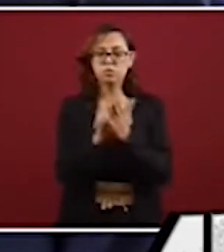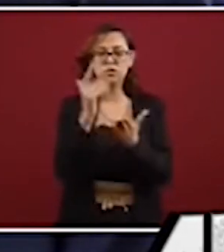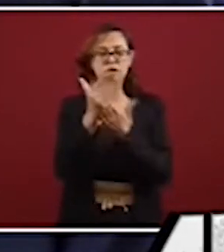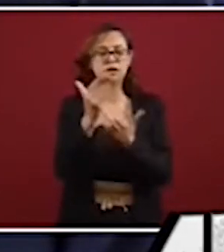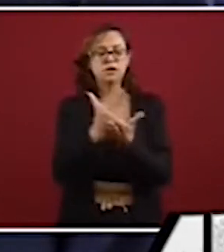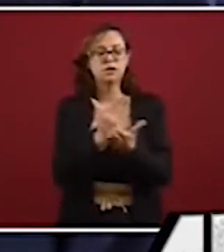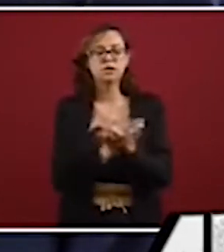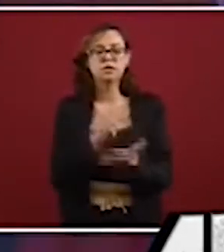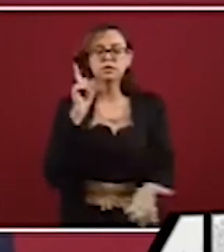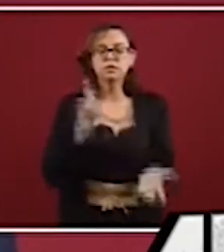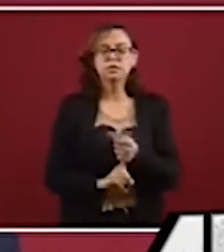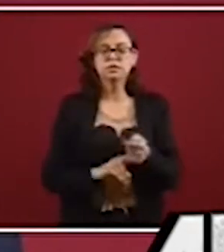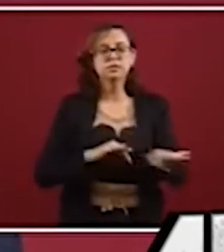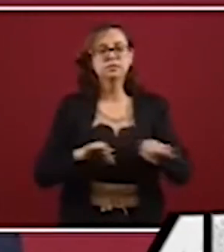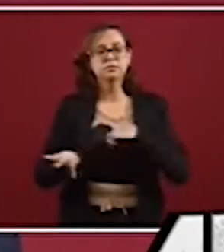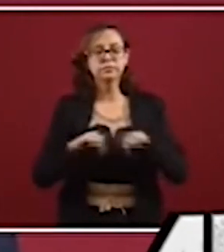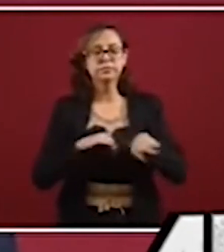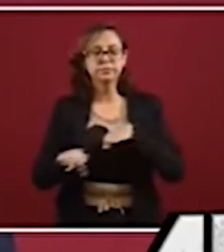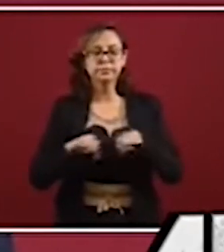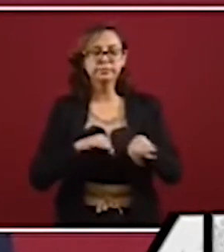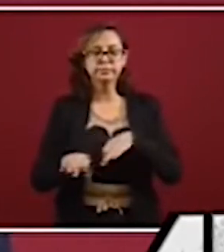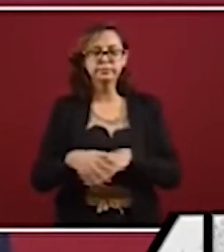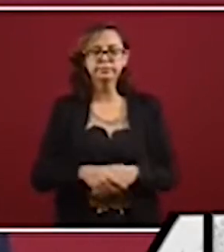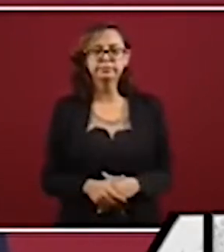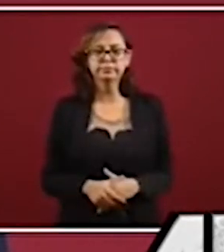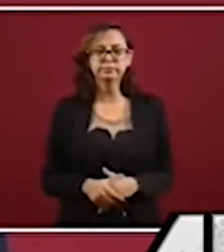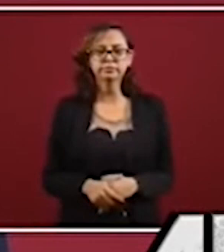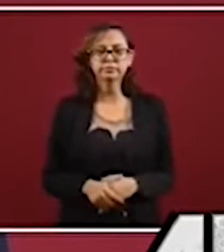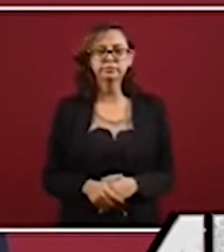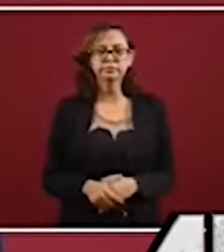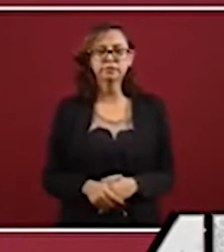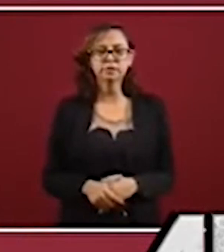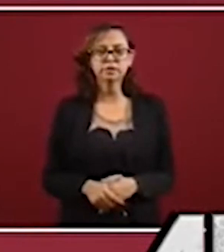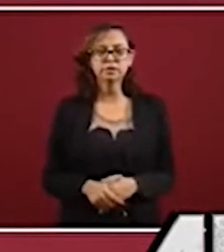laboral que